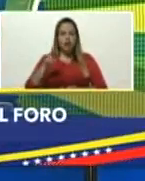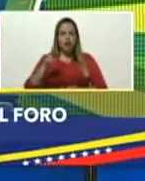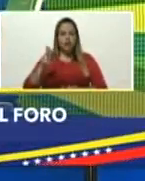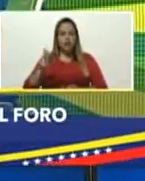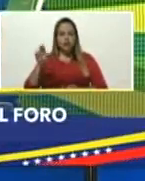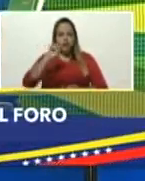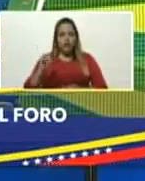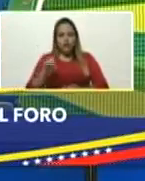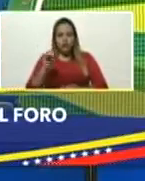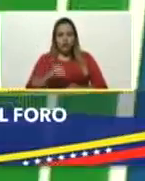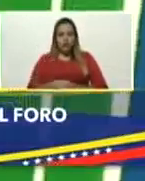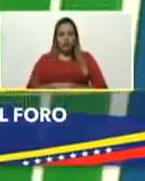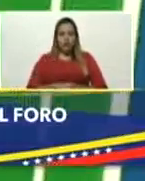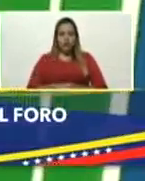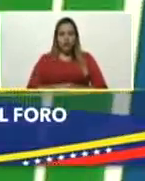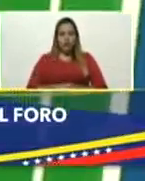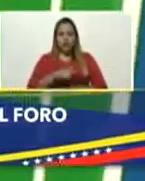Los Avatares de la Paz,